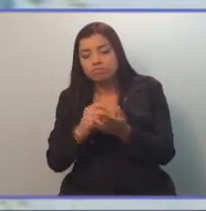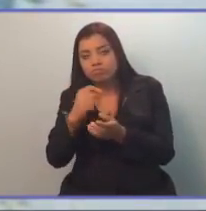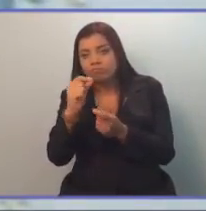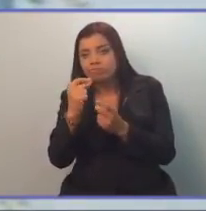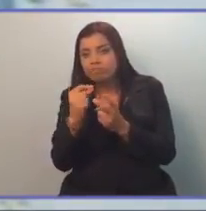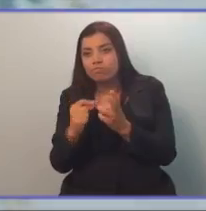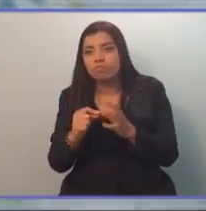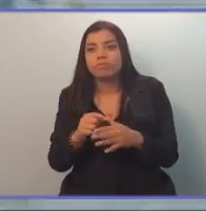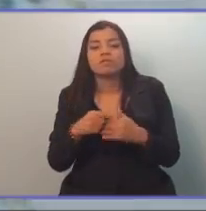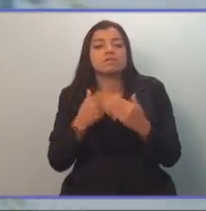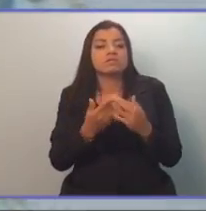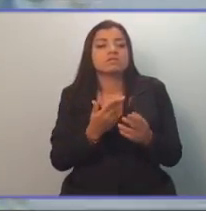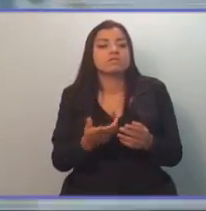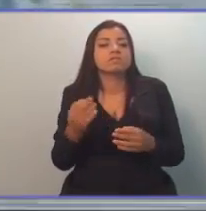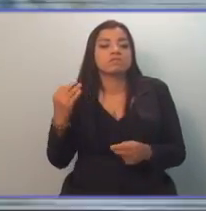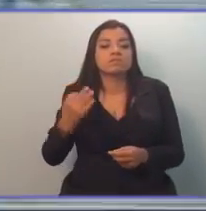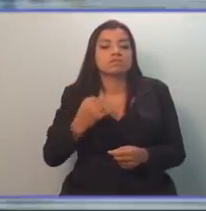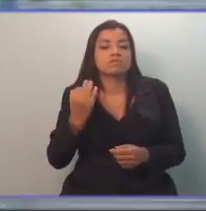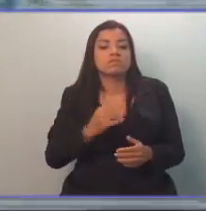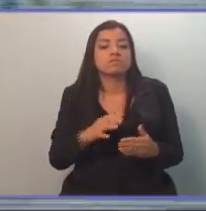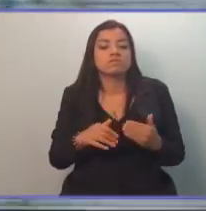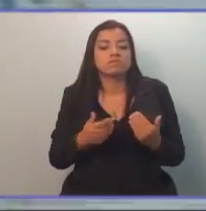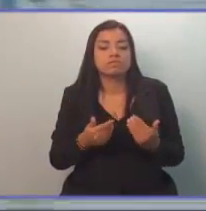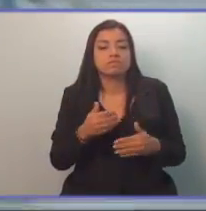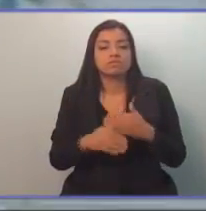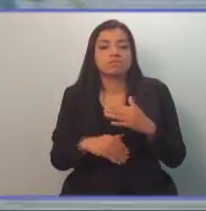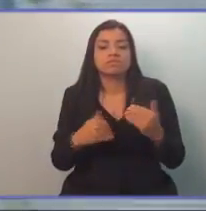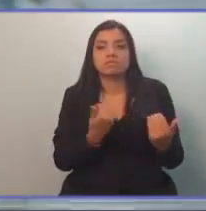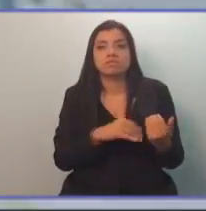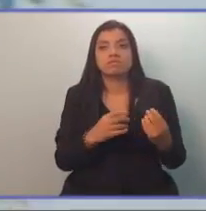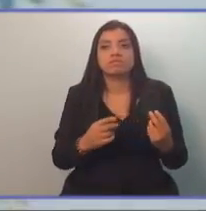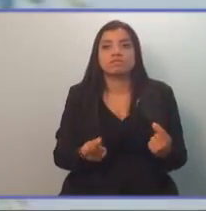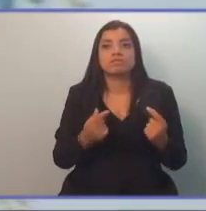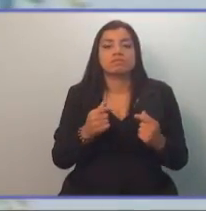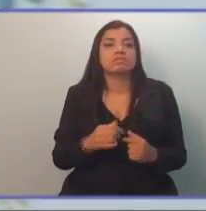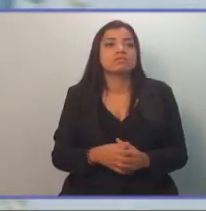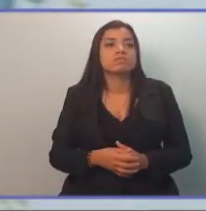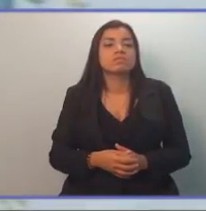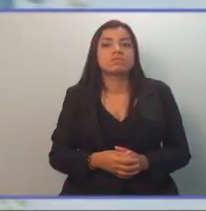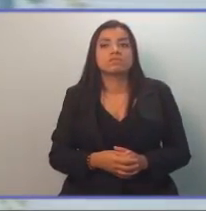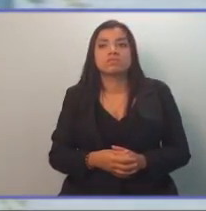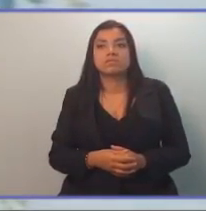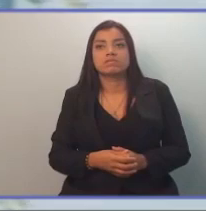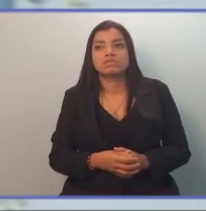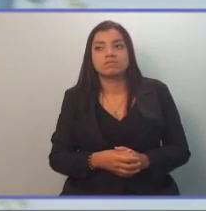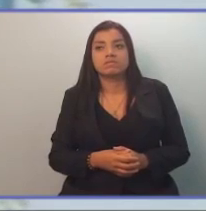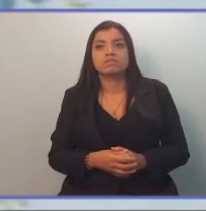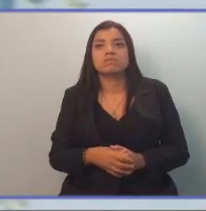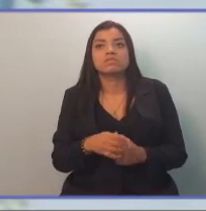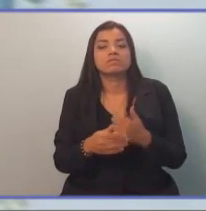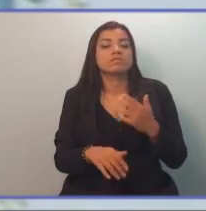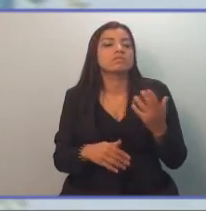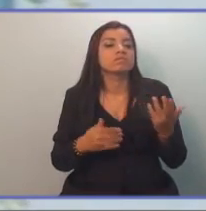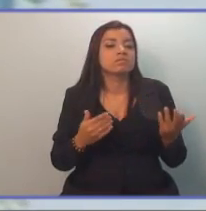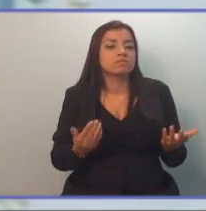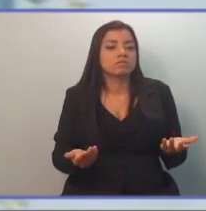los recursos necesarios como para poder agilizar un poco más los procesos. En las